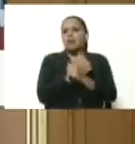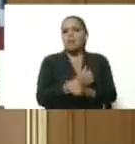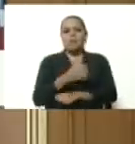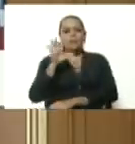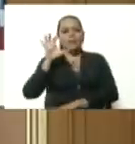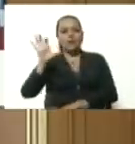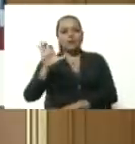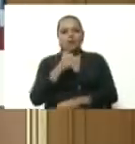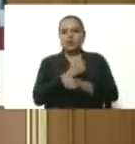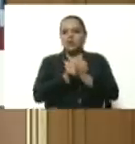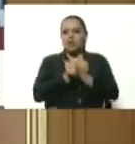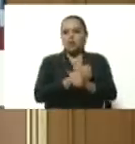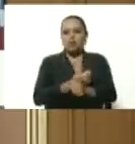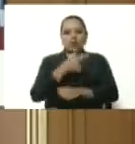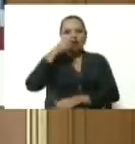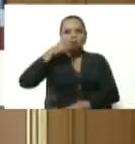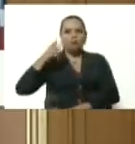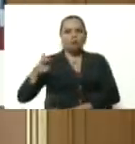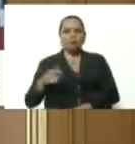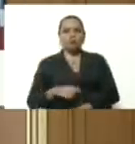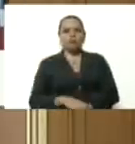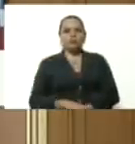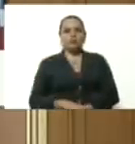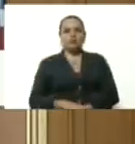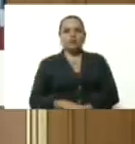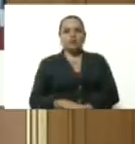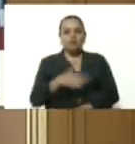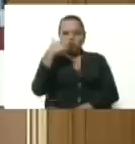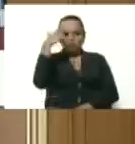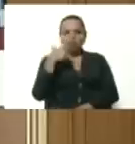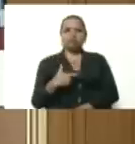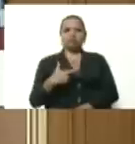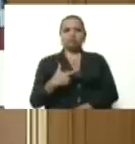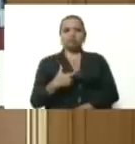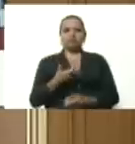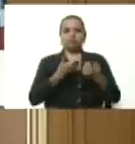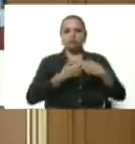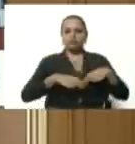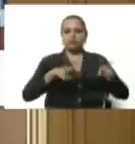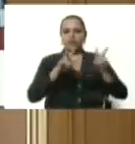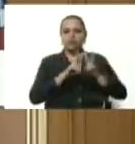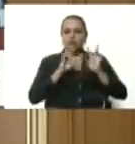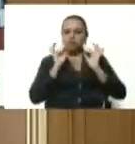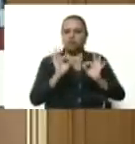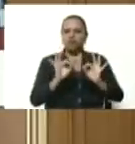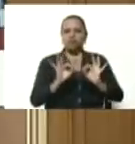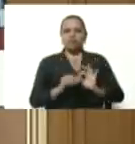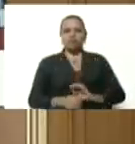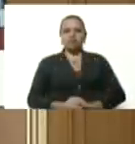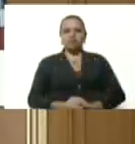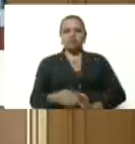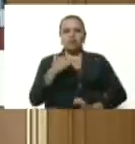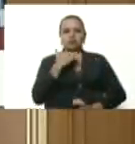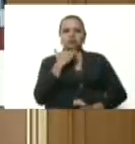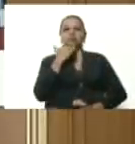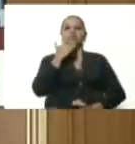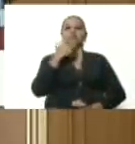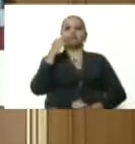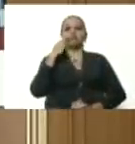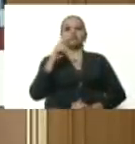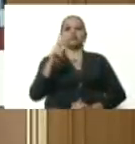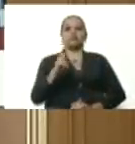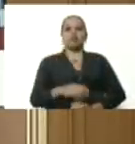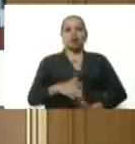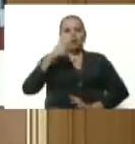patrio, de amor a un pueblo, de dignidad, de moral intacta, de moral alta, precisamente